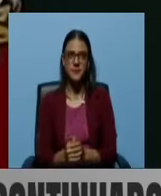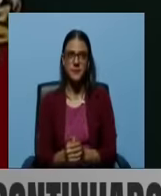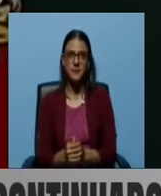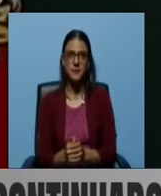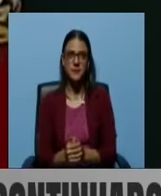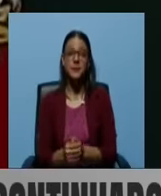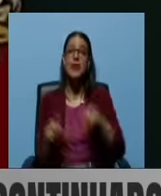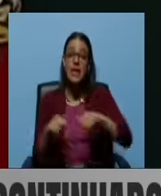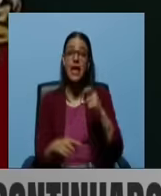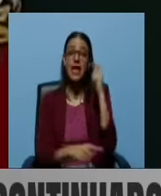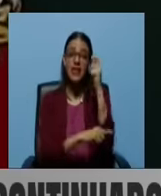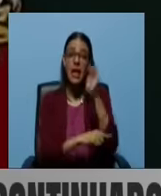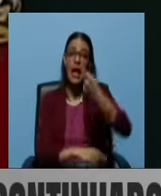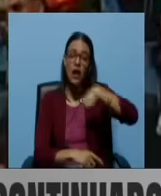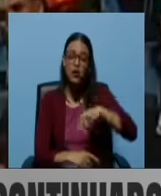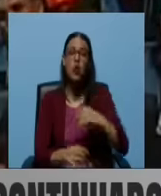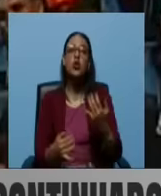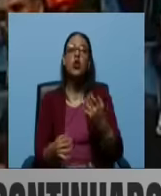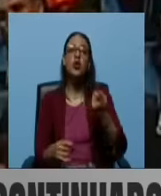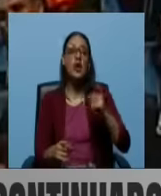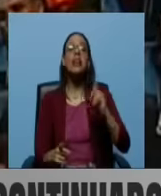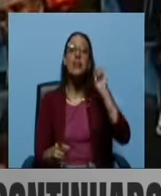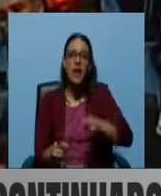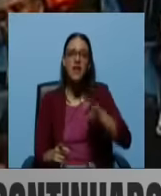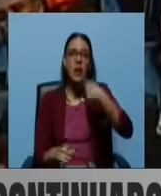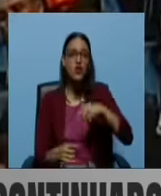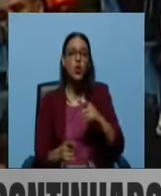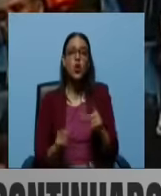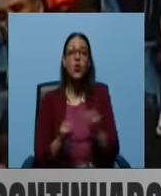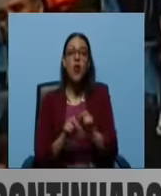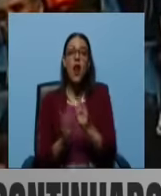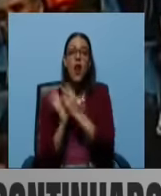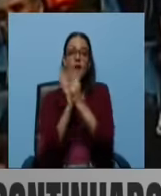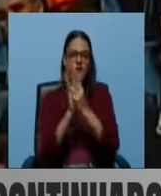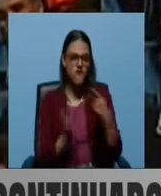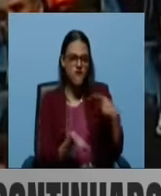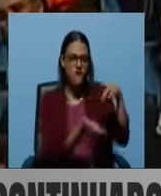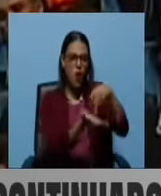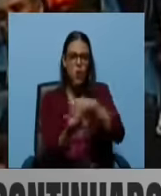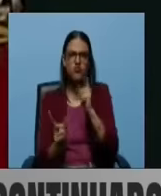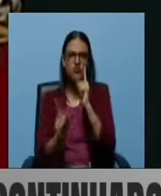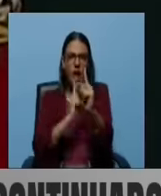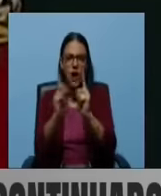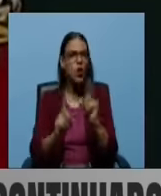Y esta tarea requiere no solo voluntarios, requiere corazón,